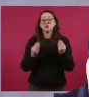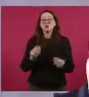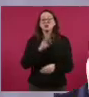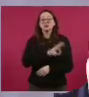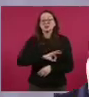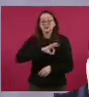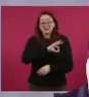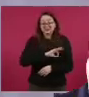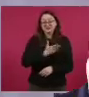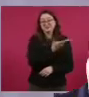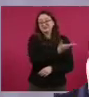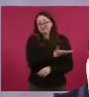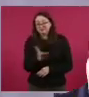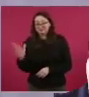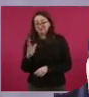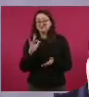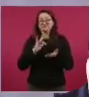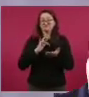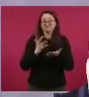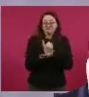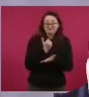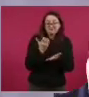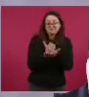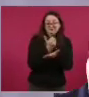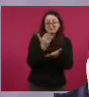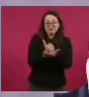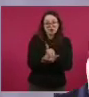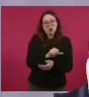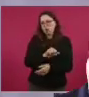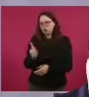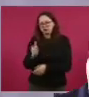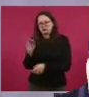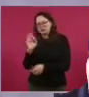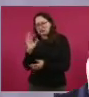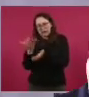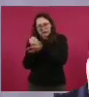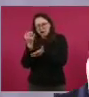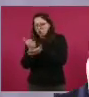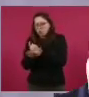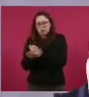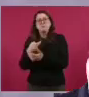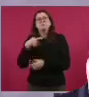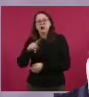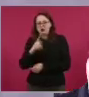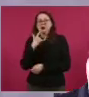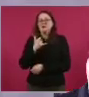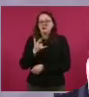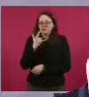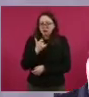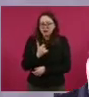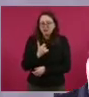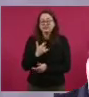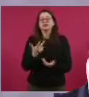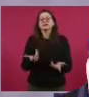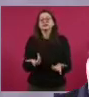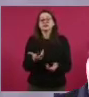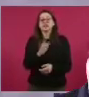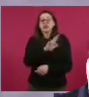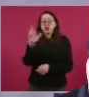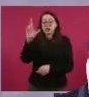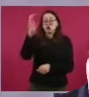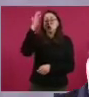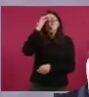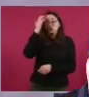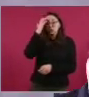los galardonados, a los que no también por el esfuerzo, a los reconocidos, a los no reconocidos que no están